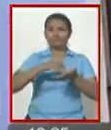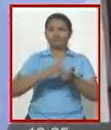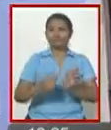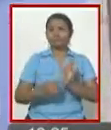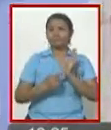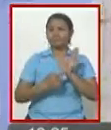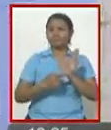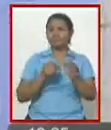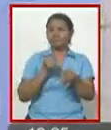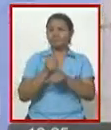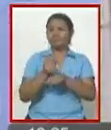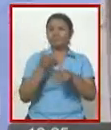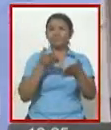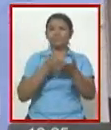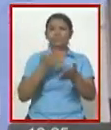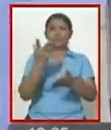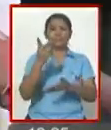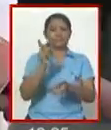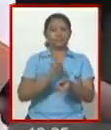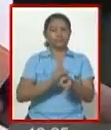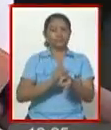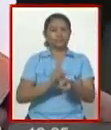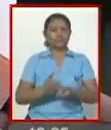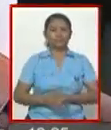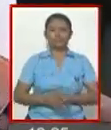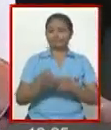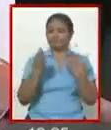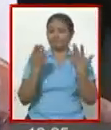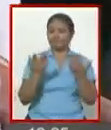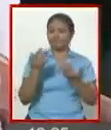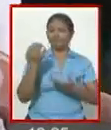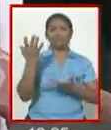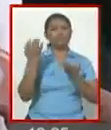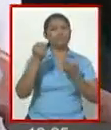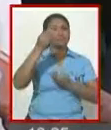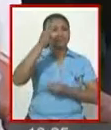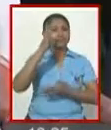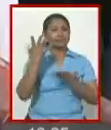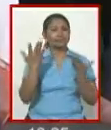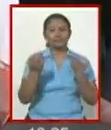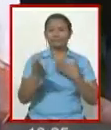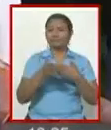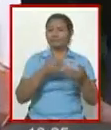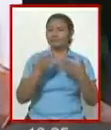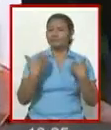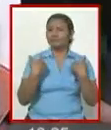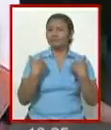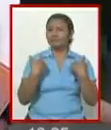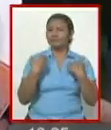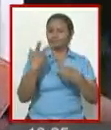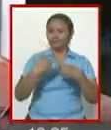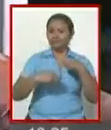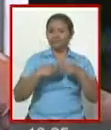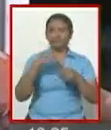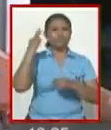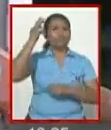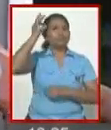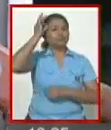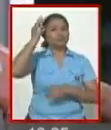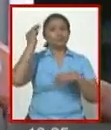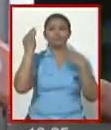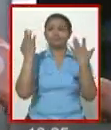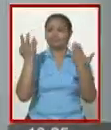por presentar la imputación en contra de tres médicos esperemos dios quiera a pesar de que ya hemos tenido un pequeño inconveniente con el fiscal